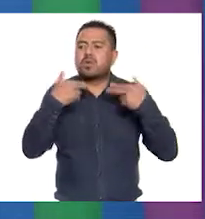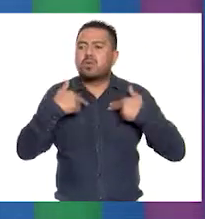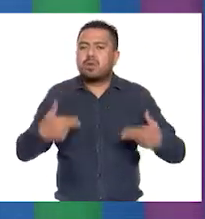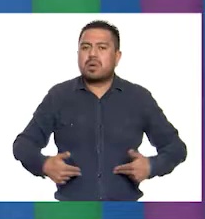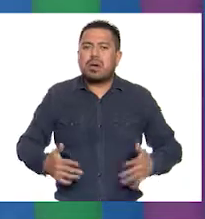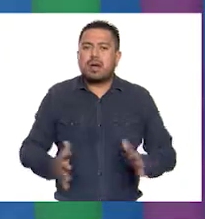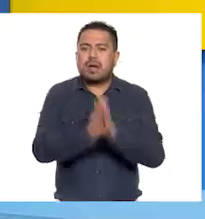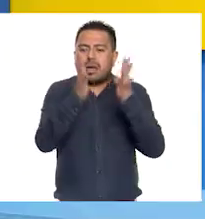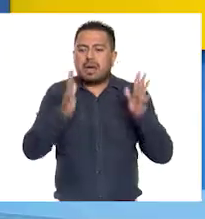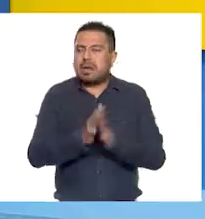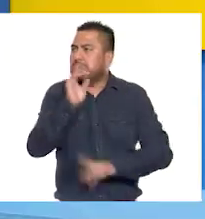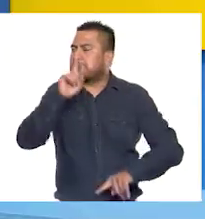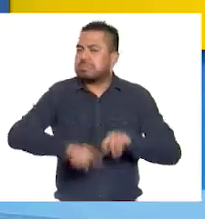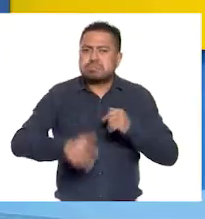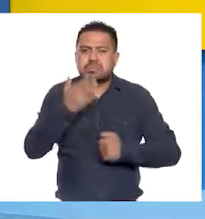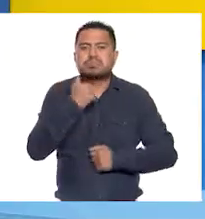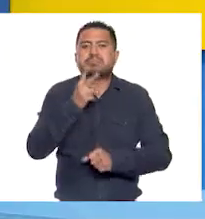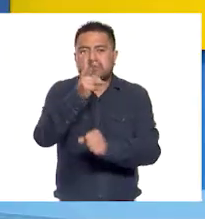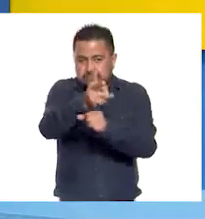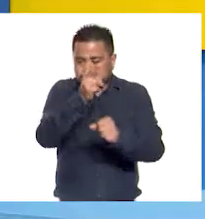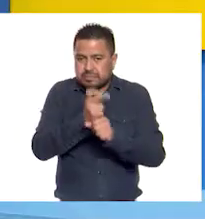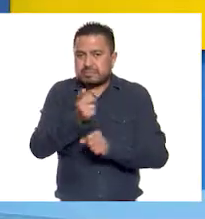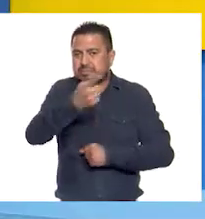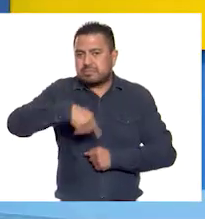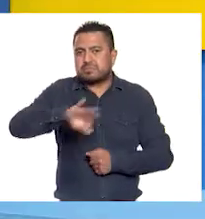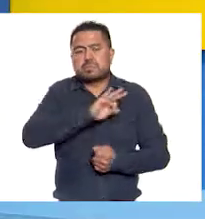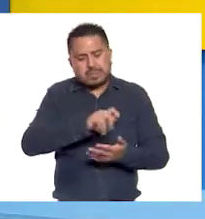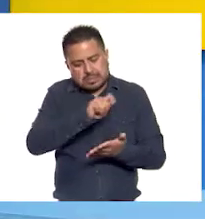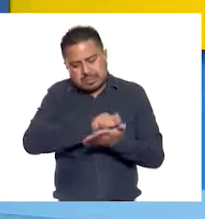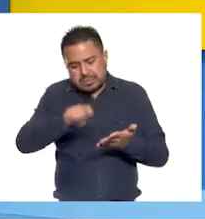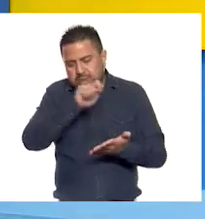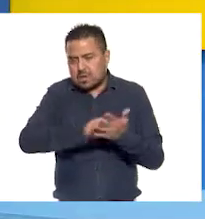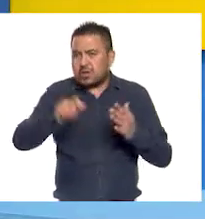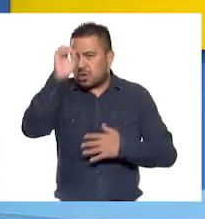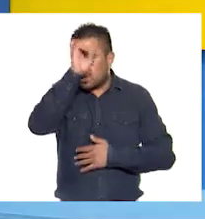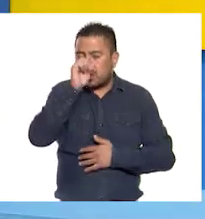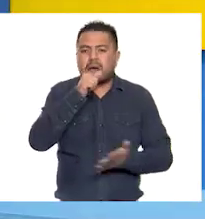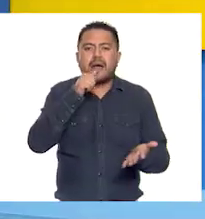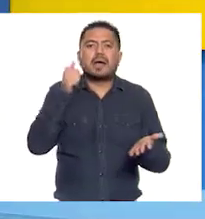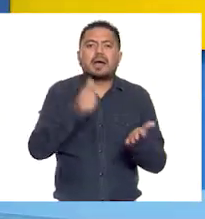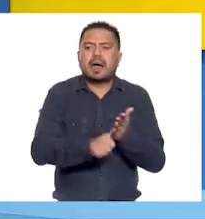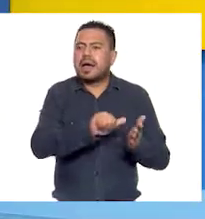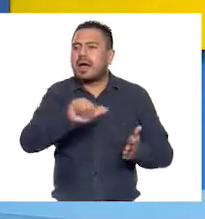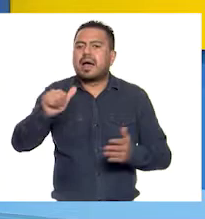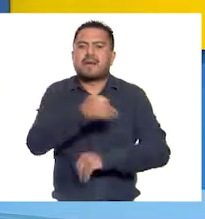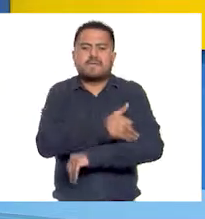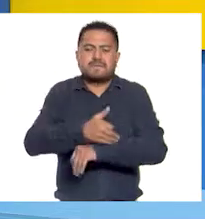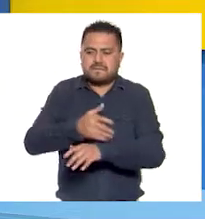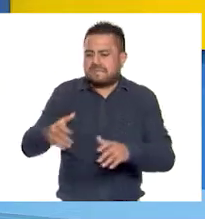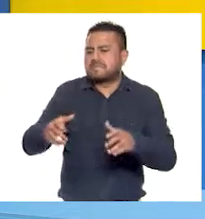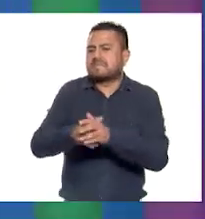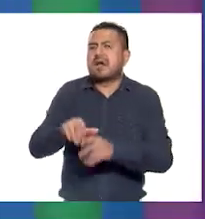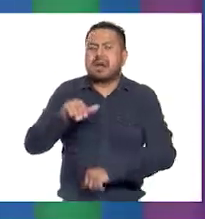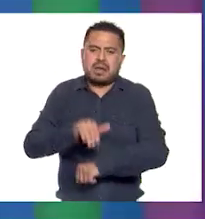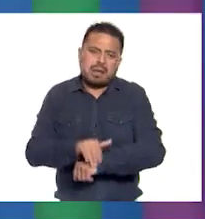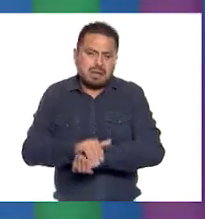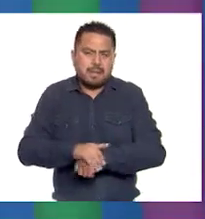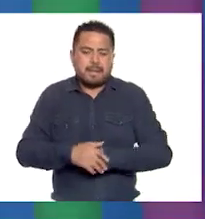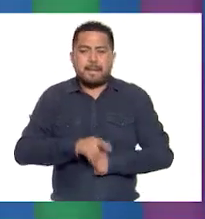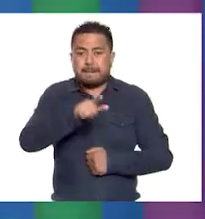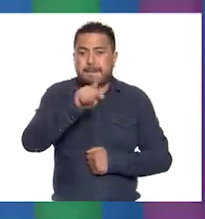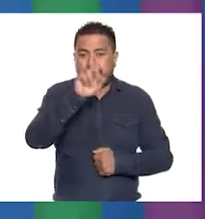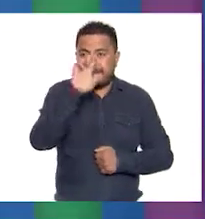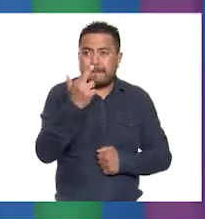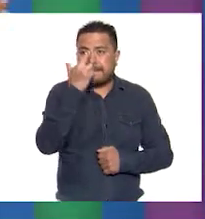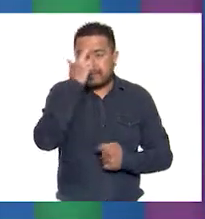sin la guerra? Los invitamos a que escriban sus opiniones en sus cartas dirigidas a sus familiares o amigos. Recuerden